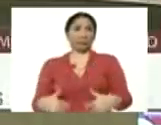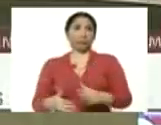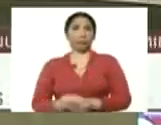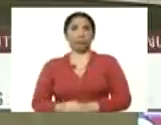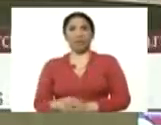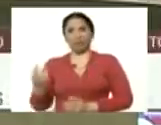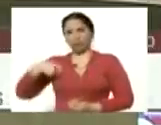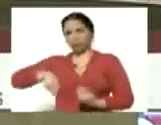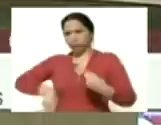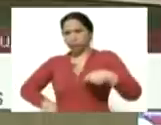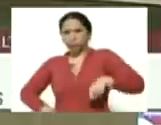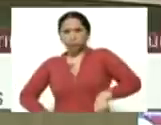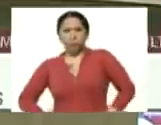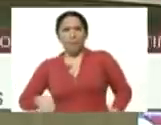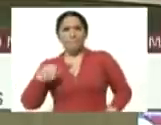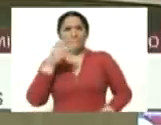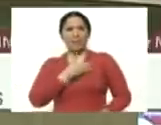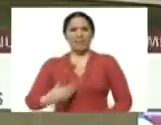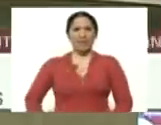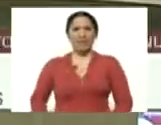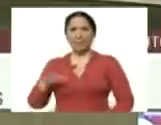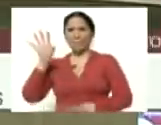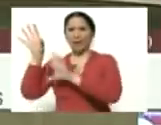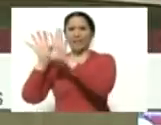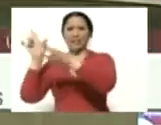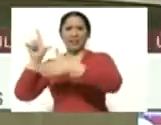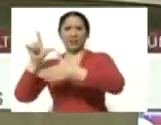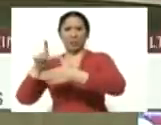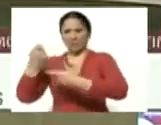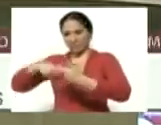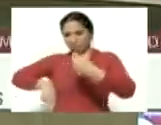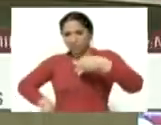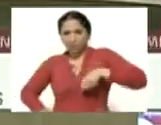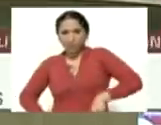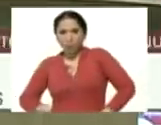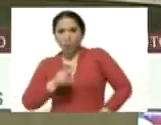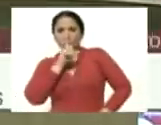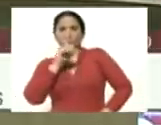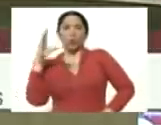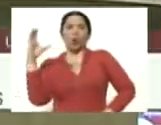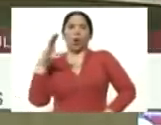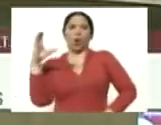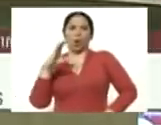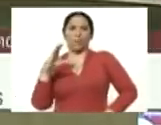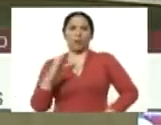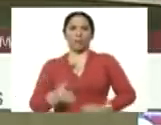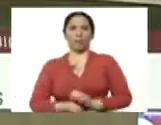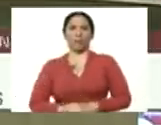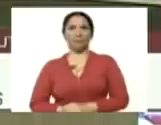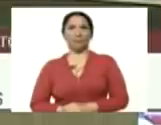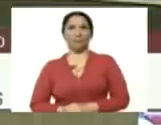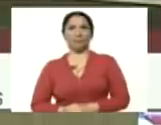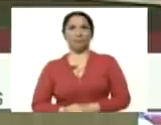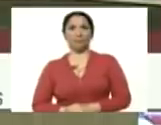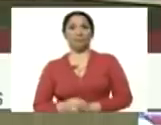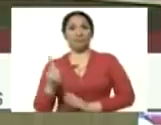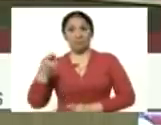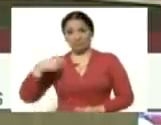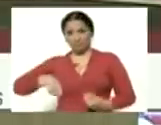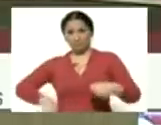Moreno, Bolsonaro, ACNUR en Colombia, se le va a quedar Sergio